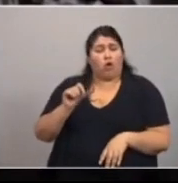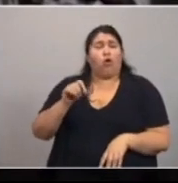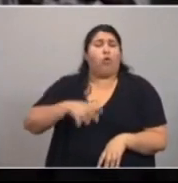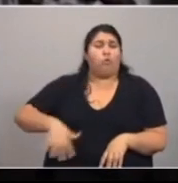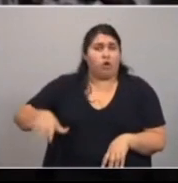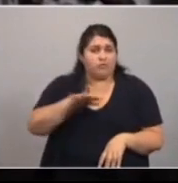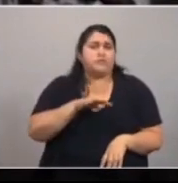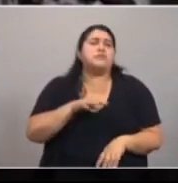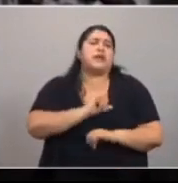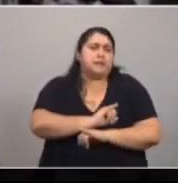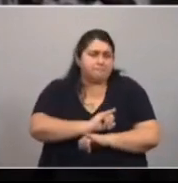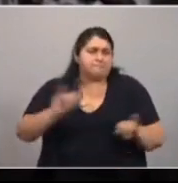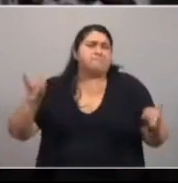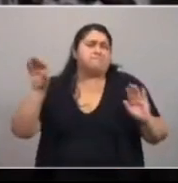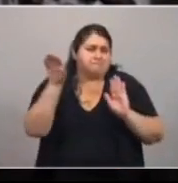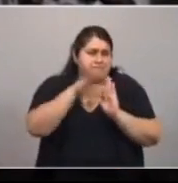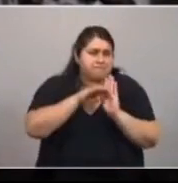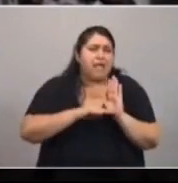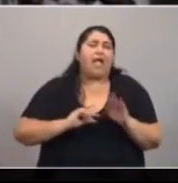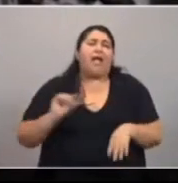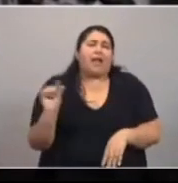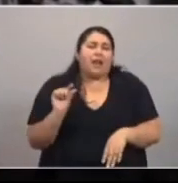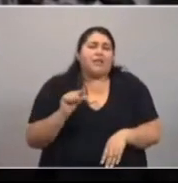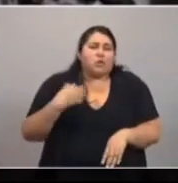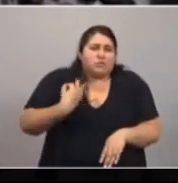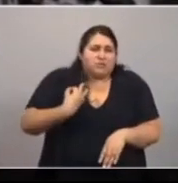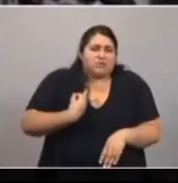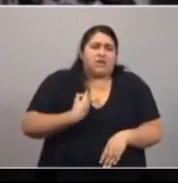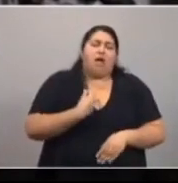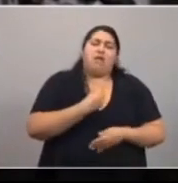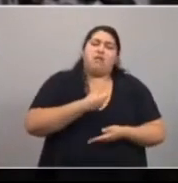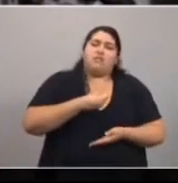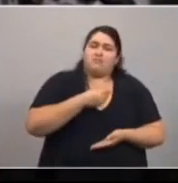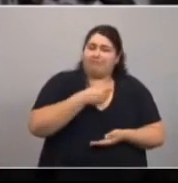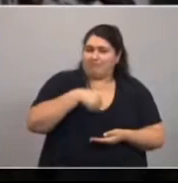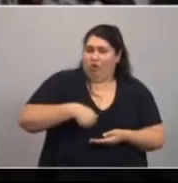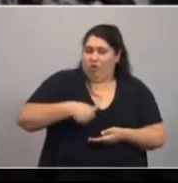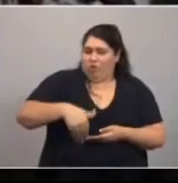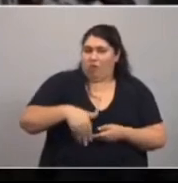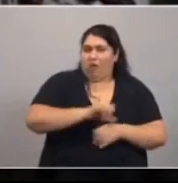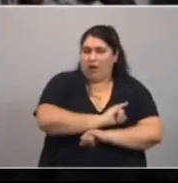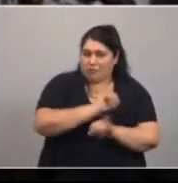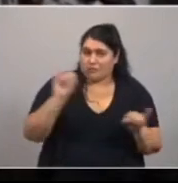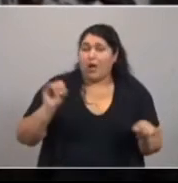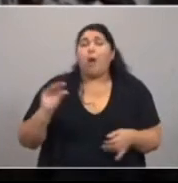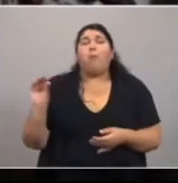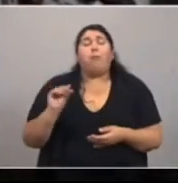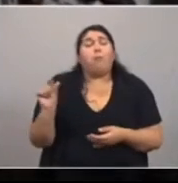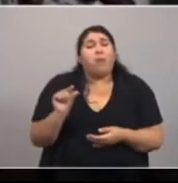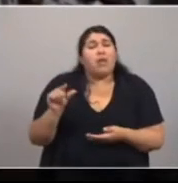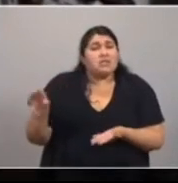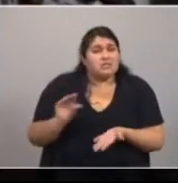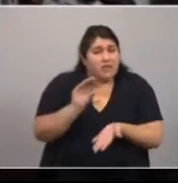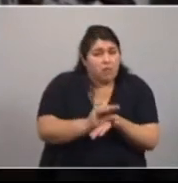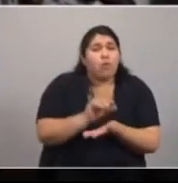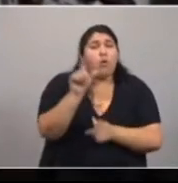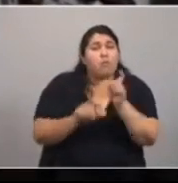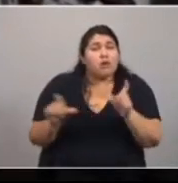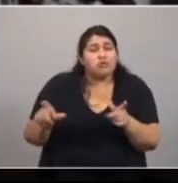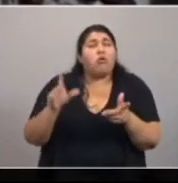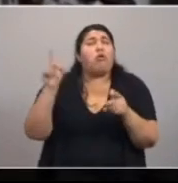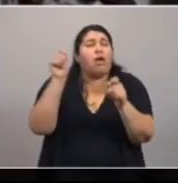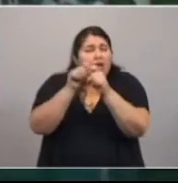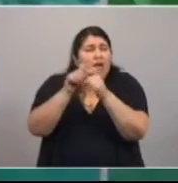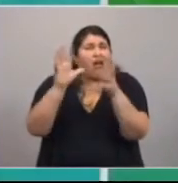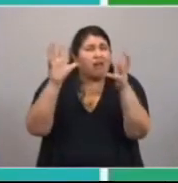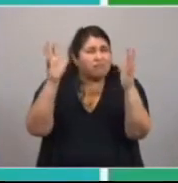especial, vamos a estar anunciando hoy, un préstamo para las personas que han sido afectadas por fenómenos naturales. Es un crédito para